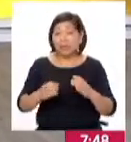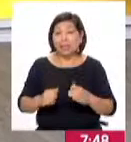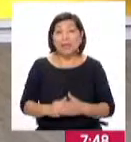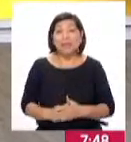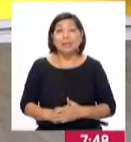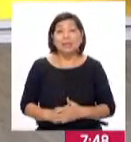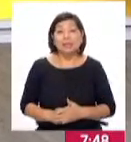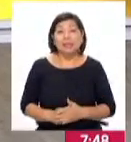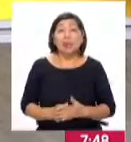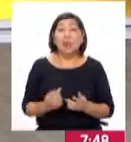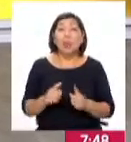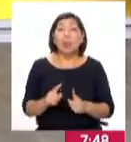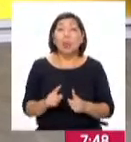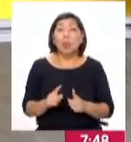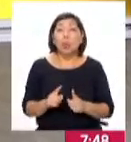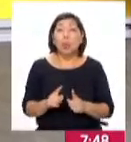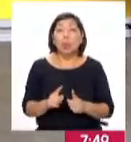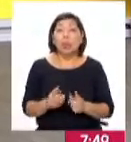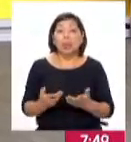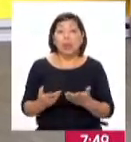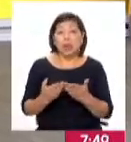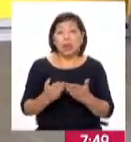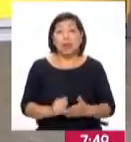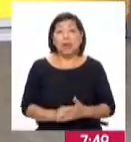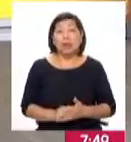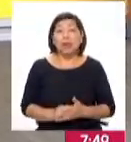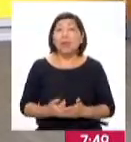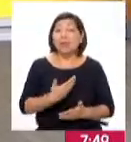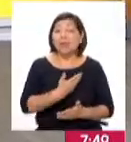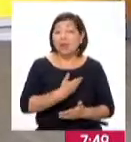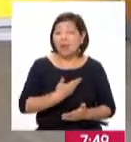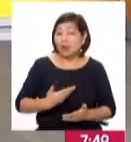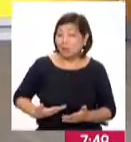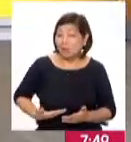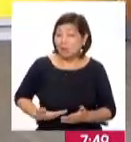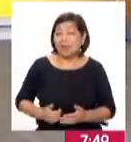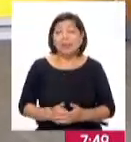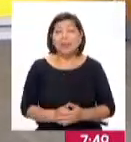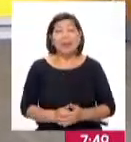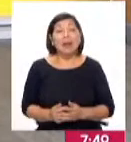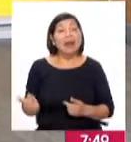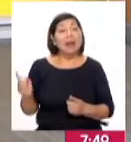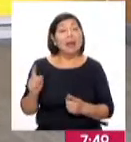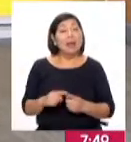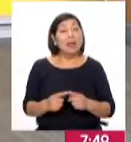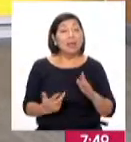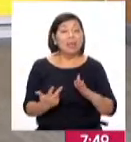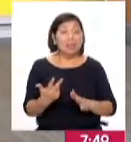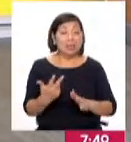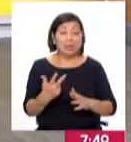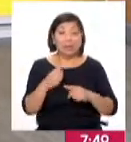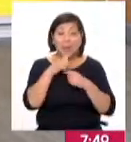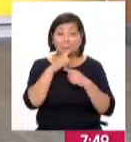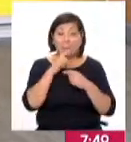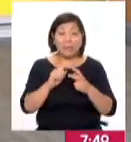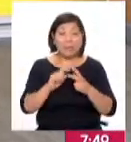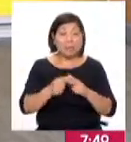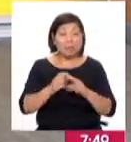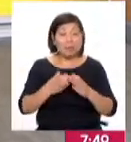en cuanto al colegio a los colegios públicos no en la fecha es el Trece de marzo no Y la situación